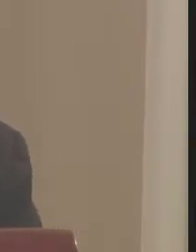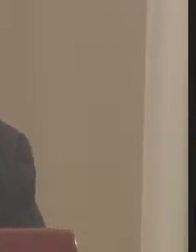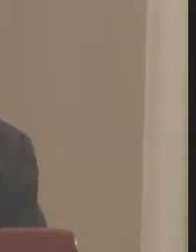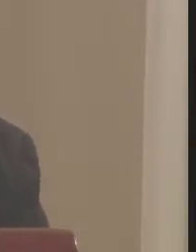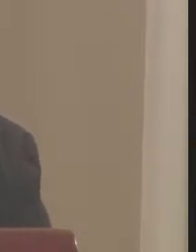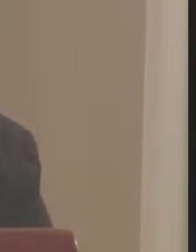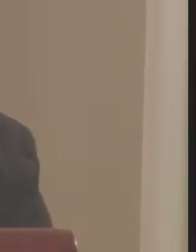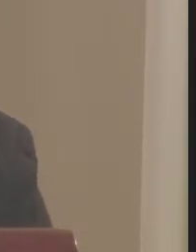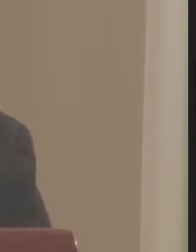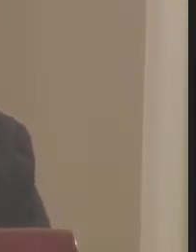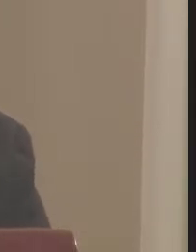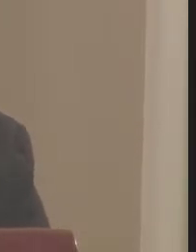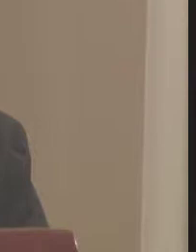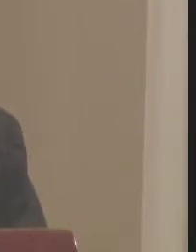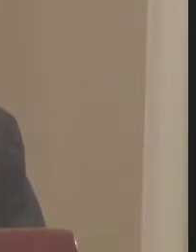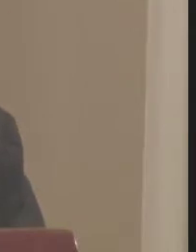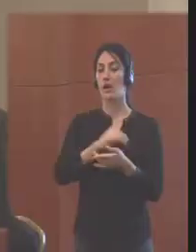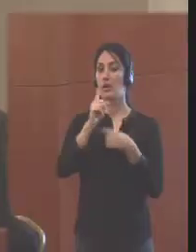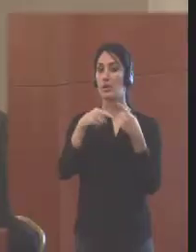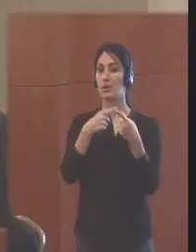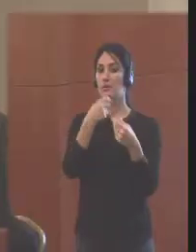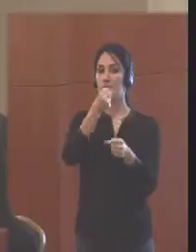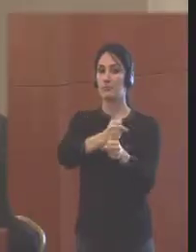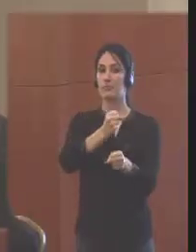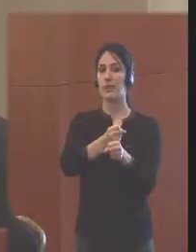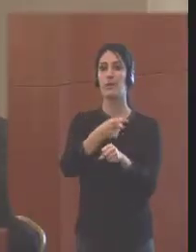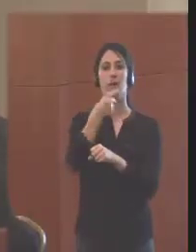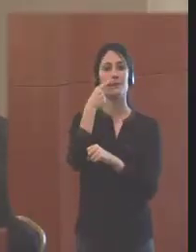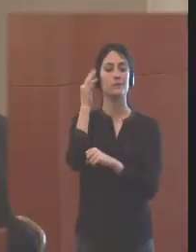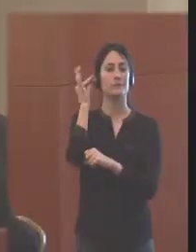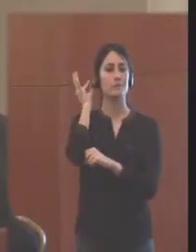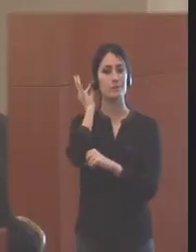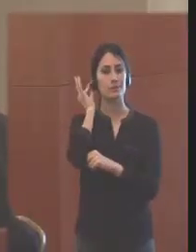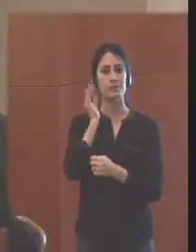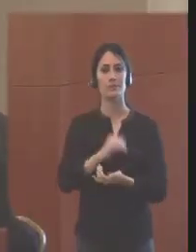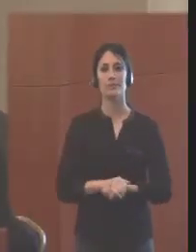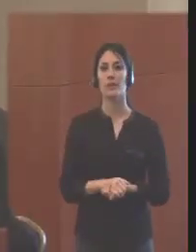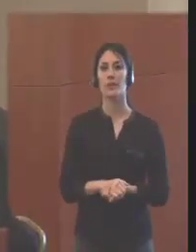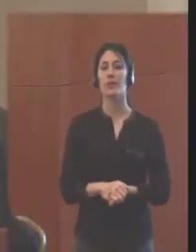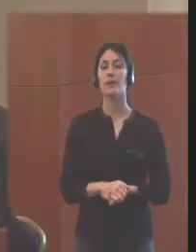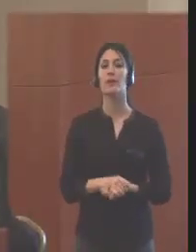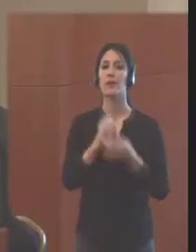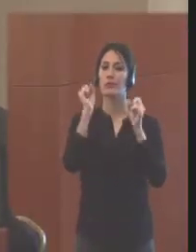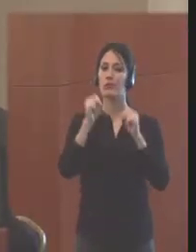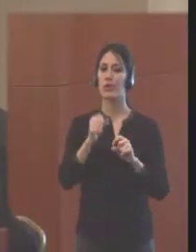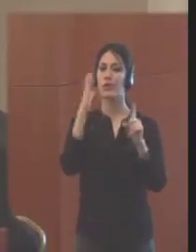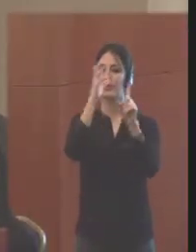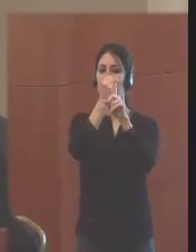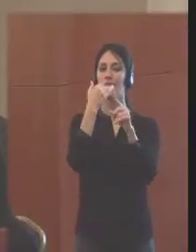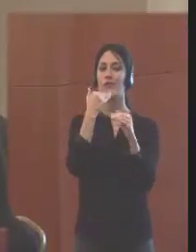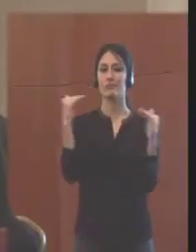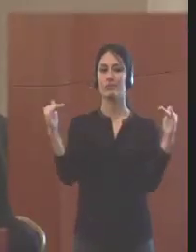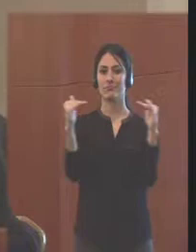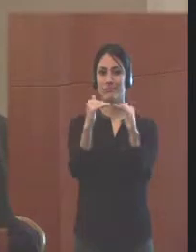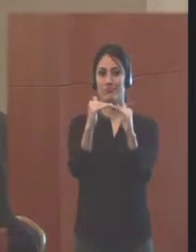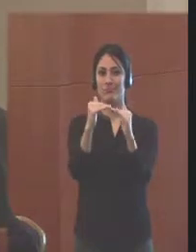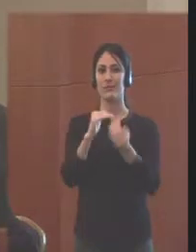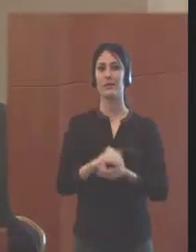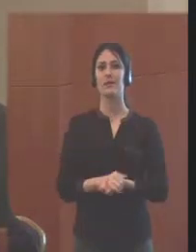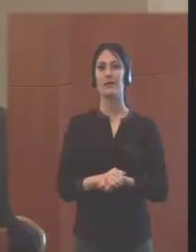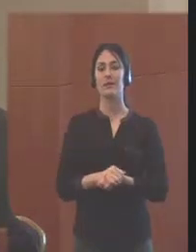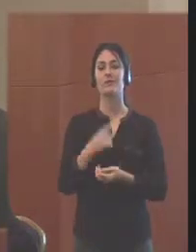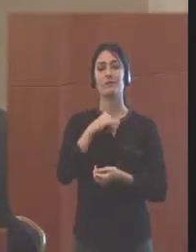aplica cuando se trabaja en el tema de género, de lograr la igualdad,